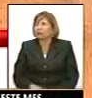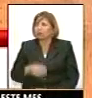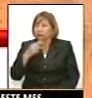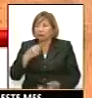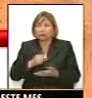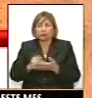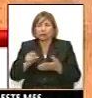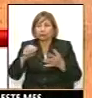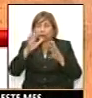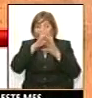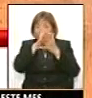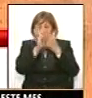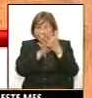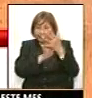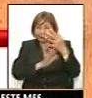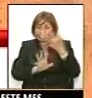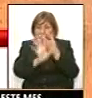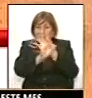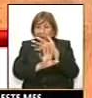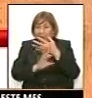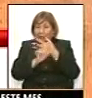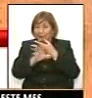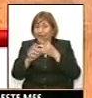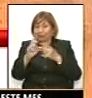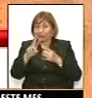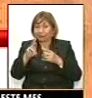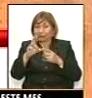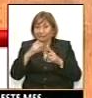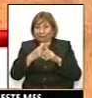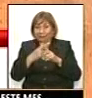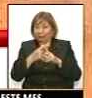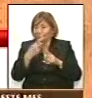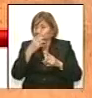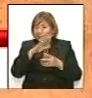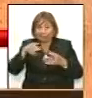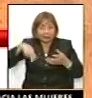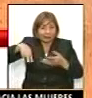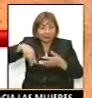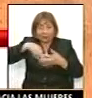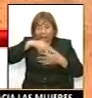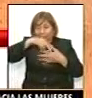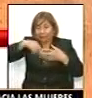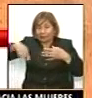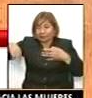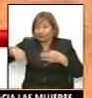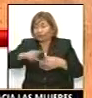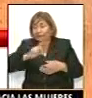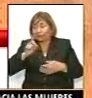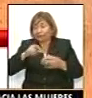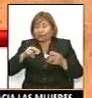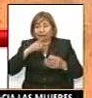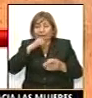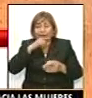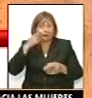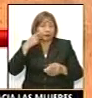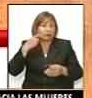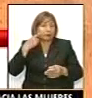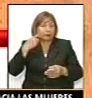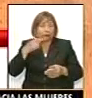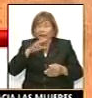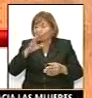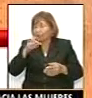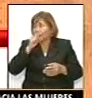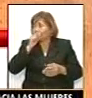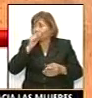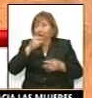de rayos X acá en Pasos Perdidos y viéramos a todos los que caminan por ahí, congresistas y no congresistas, mujeres y varones,